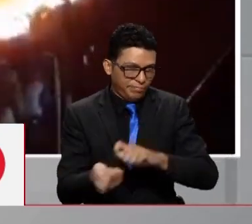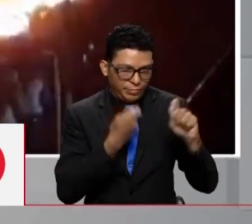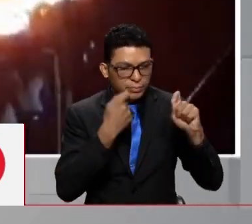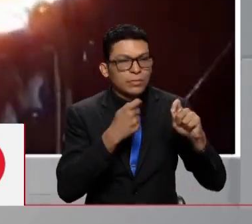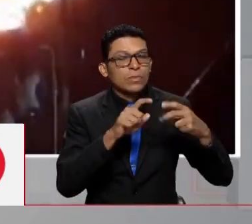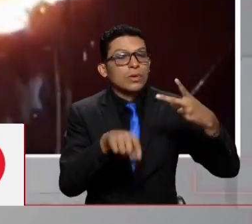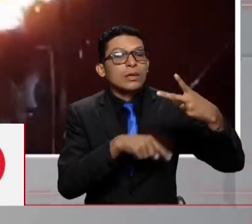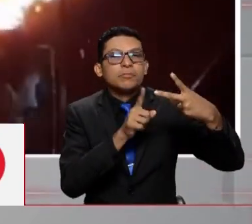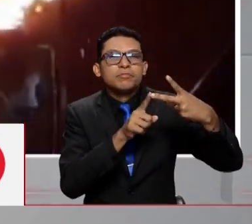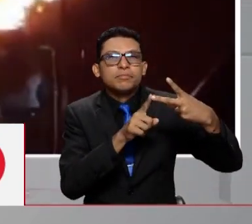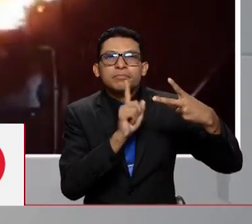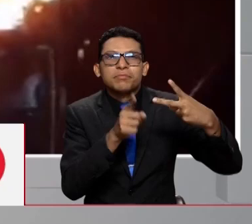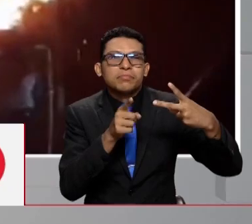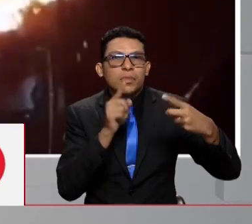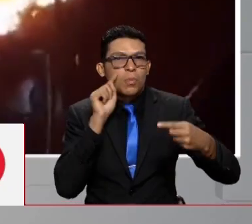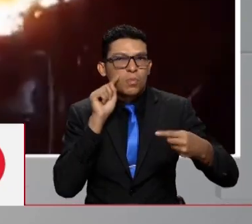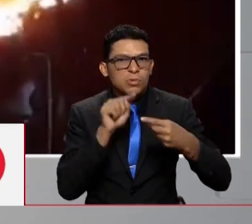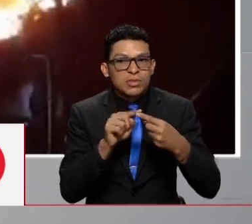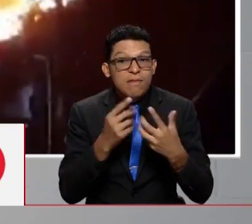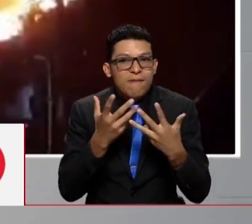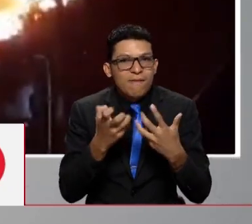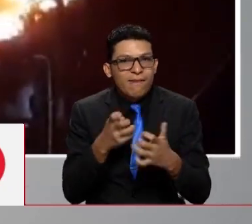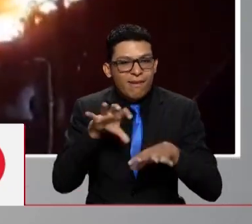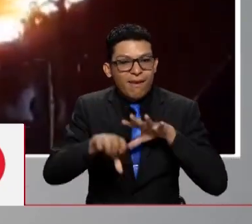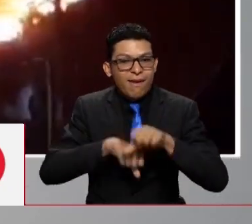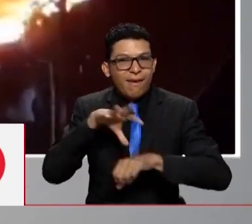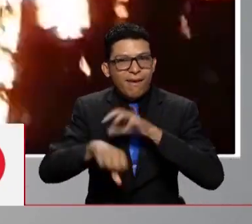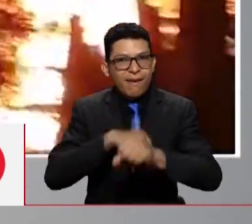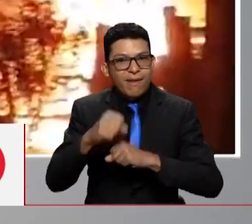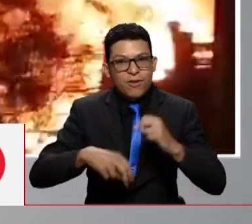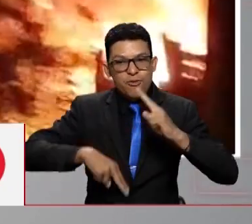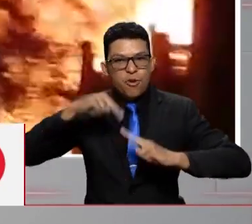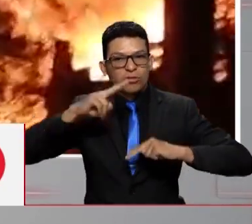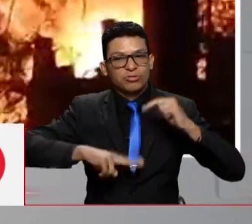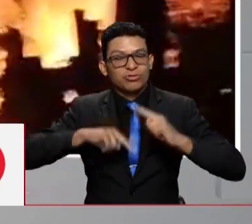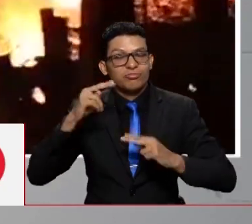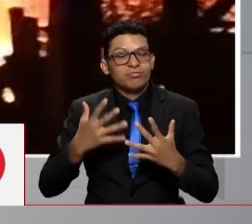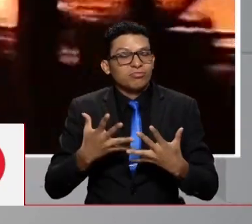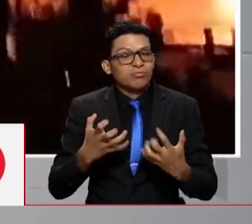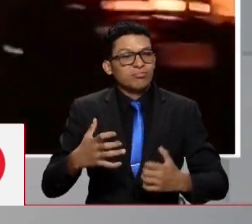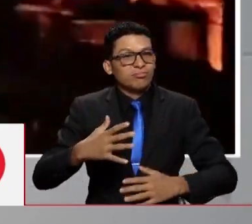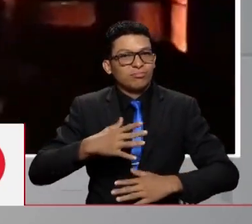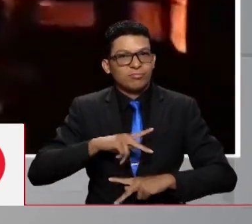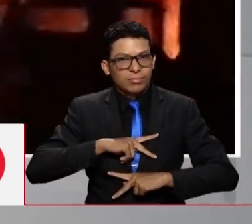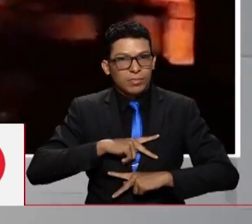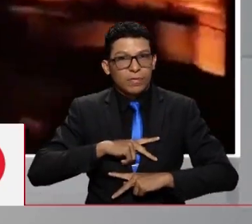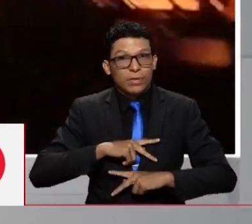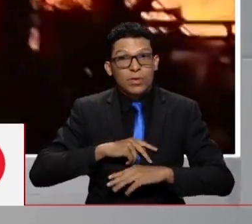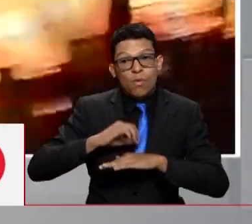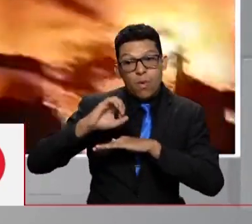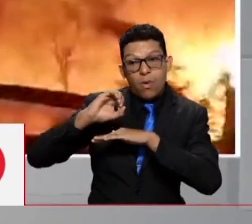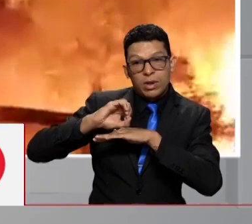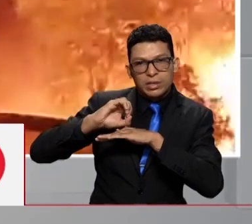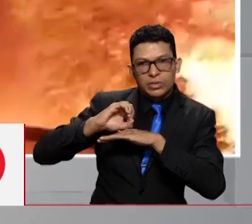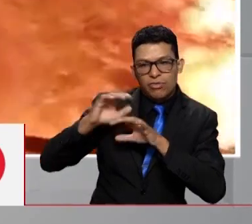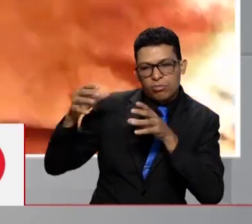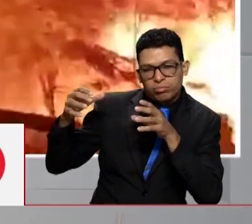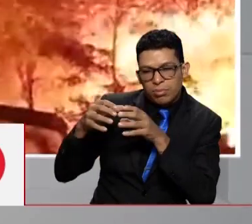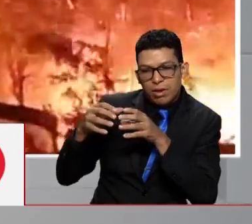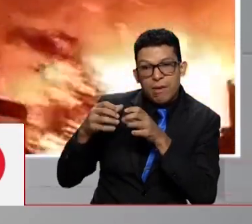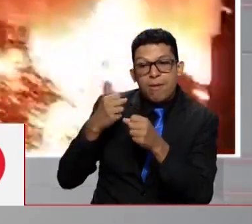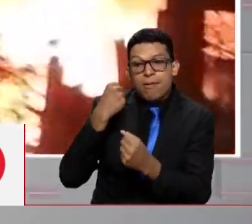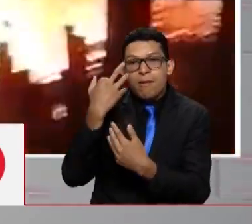incendian con el propósito criminal de invadir la tierra. Se trata de organizaciones que queman para